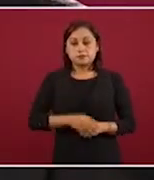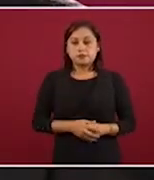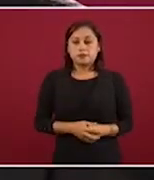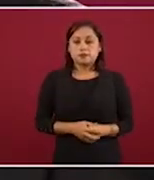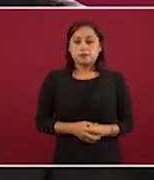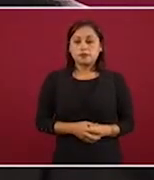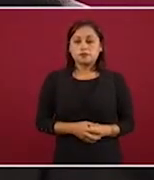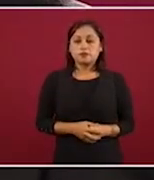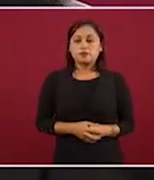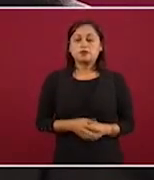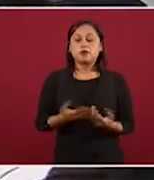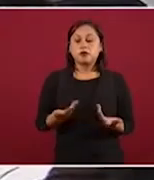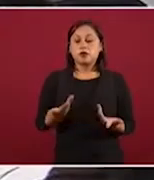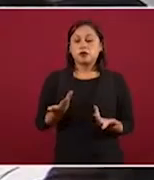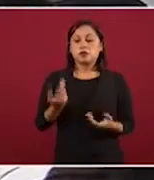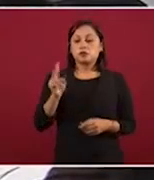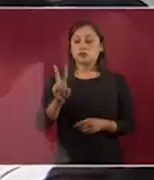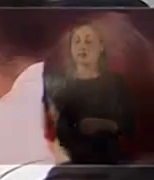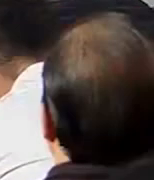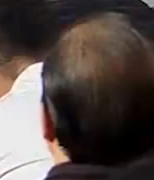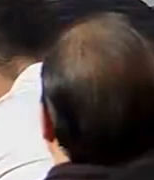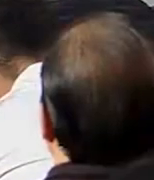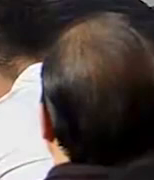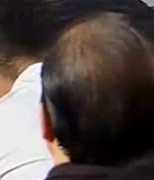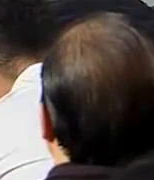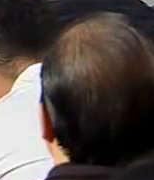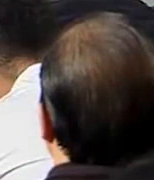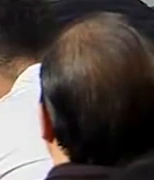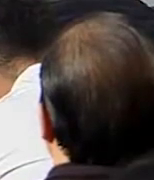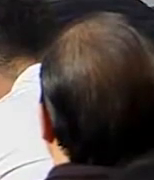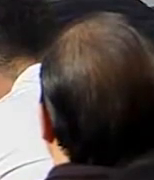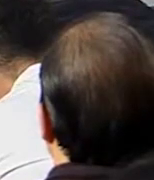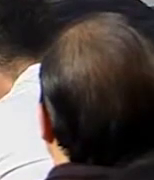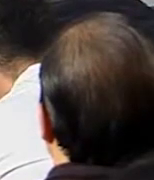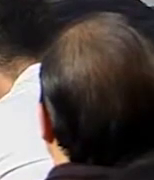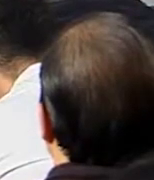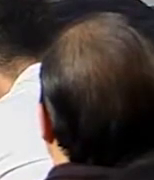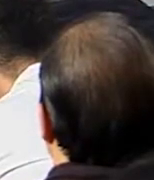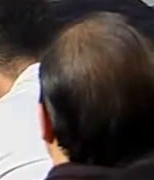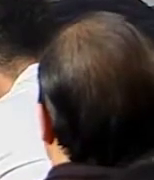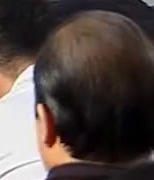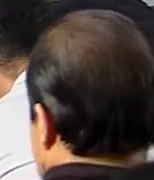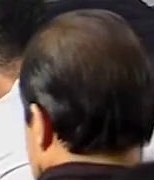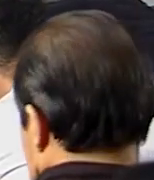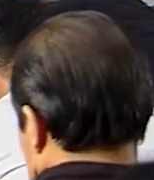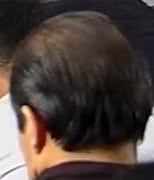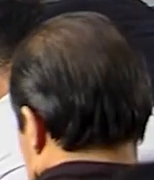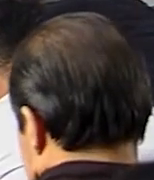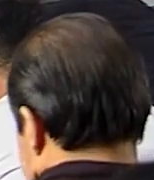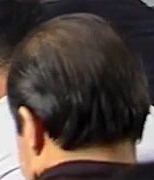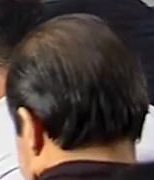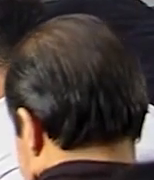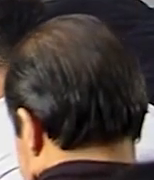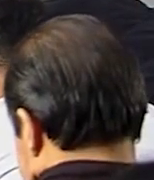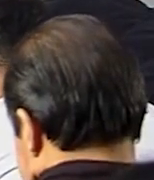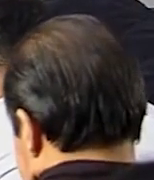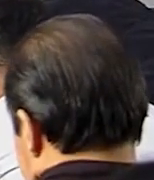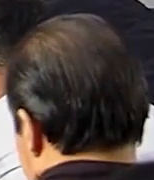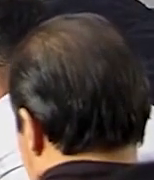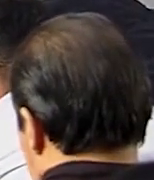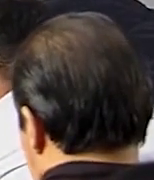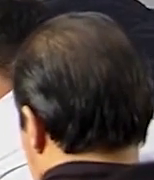entonces el fin de semana y el lunes venga el director de pemex que venga